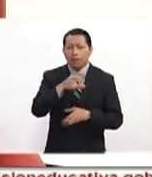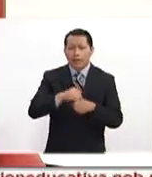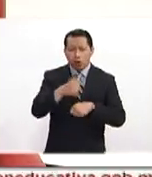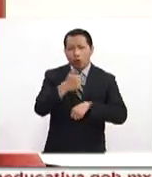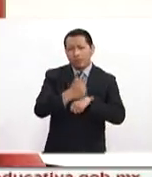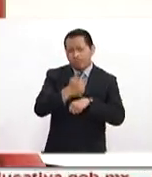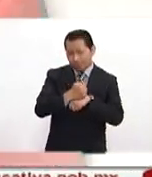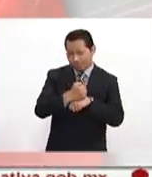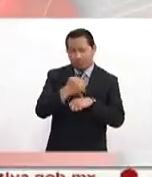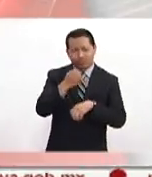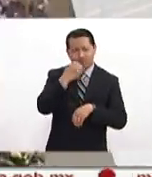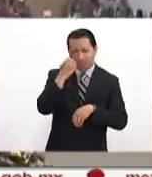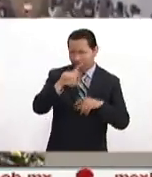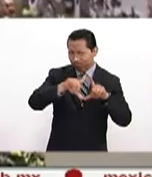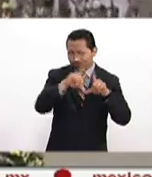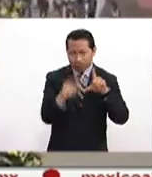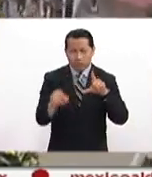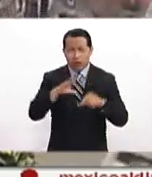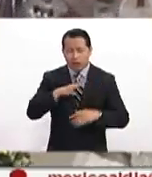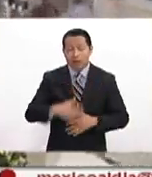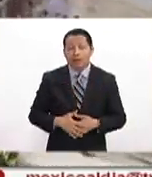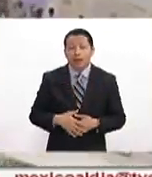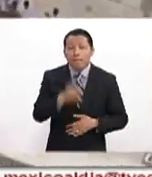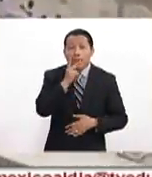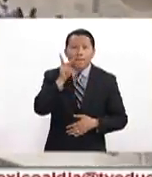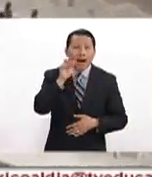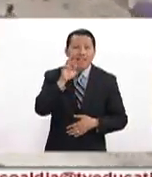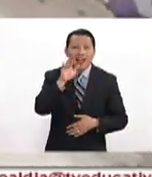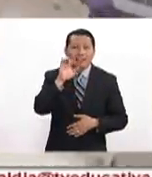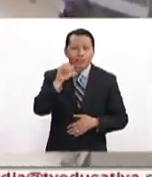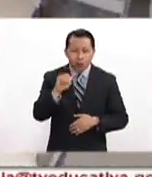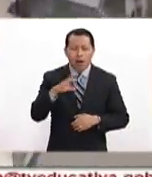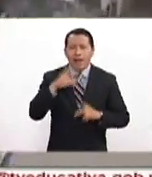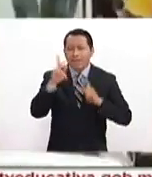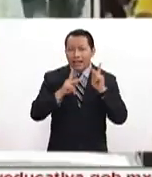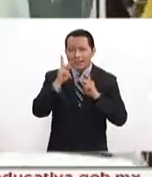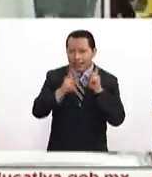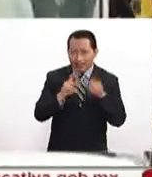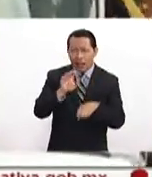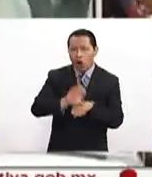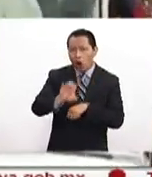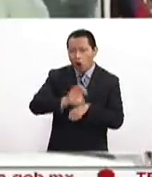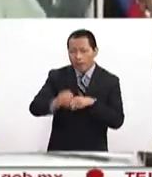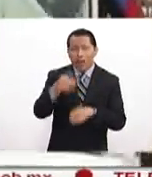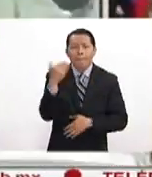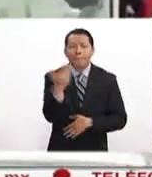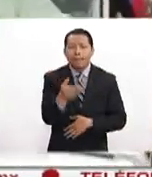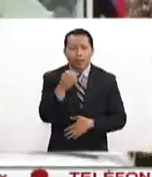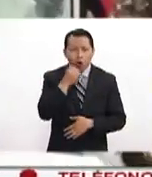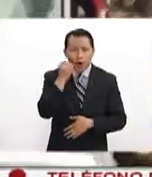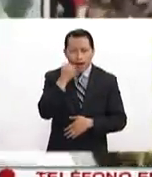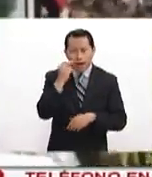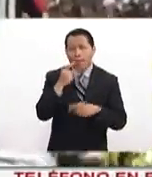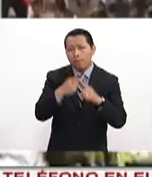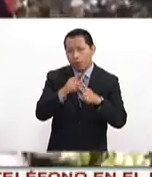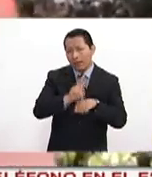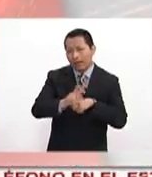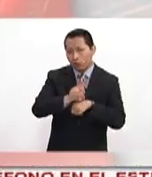primarias del país. El Papa Francisco concluyó su visita pastoral en Colombia y pidió orar por